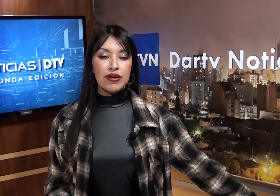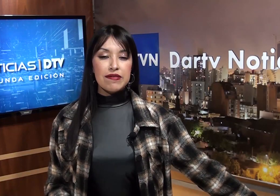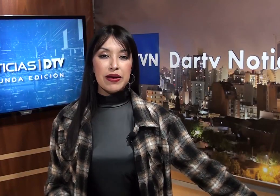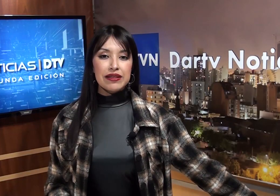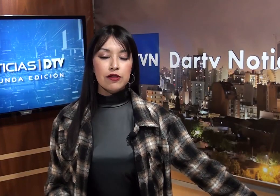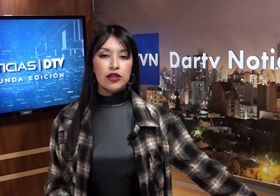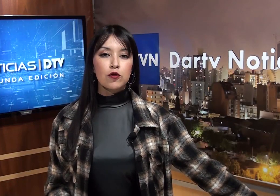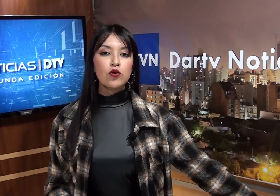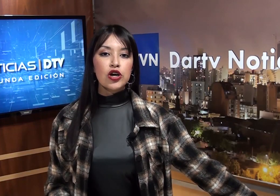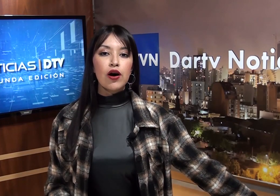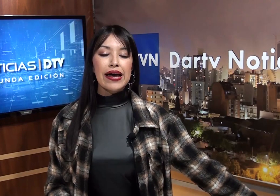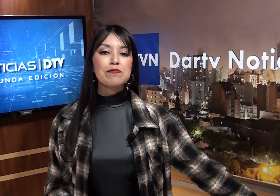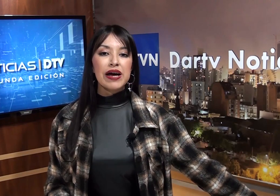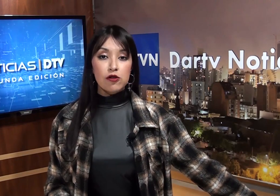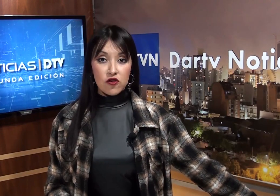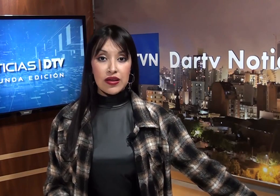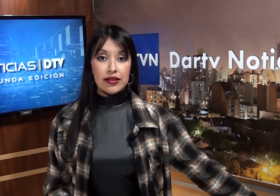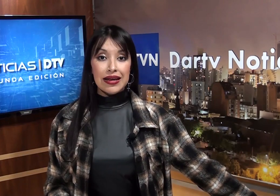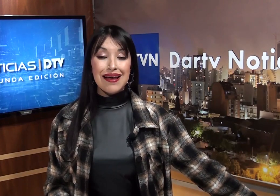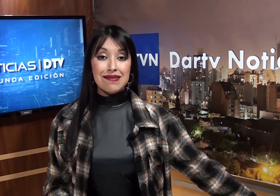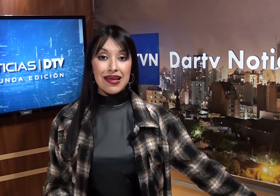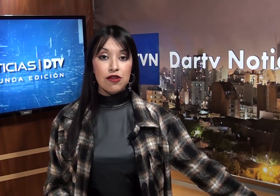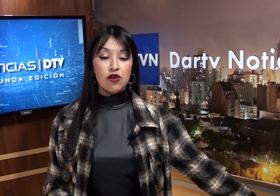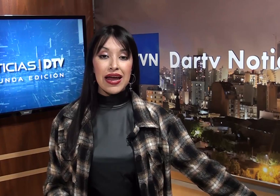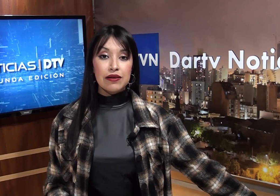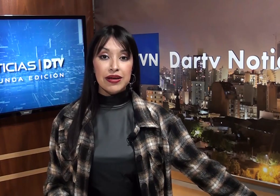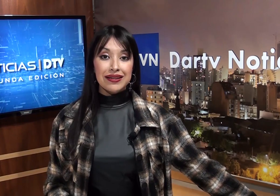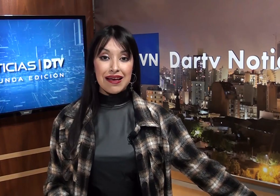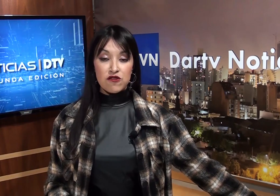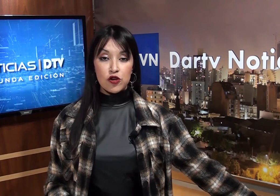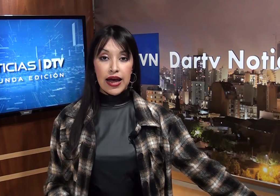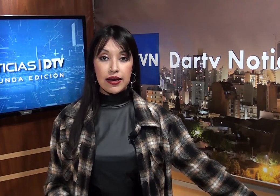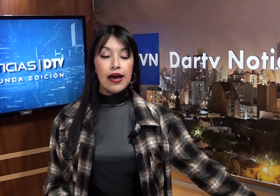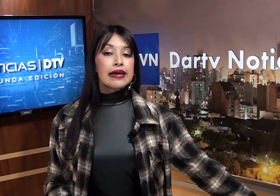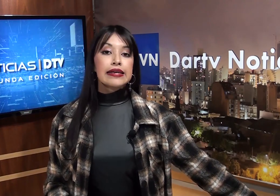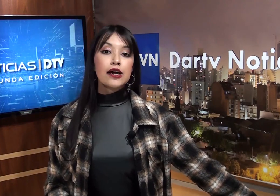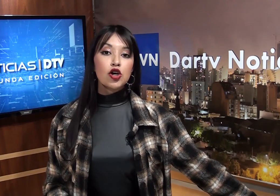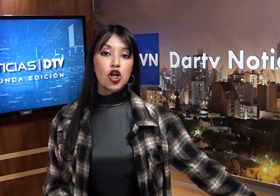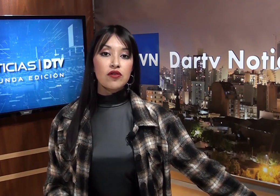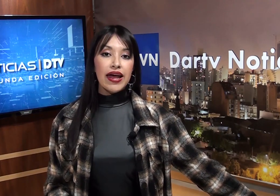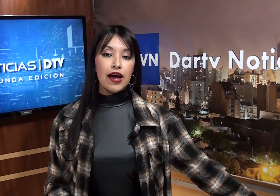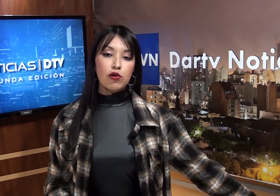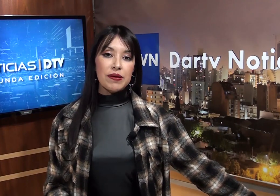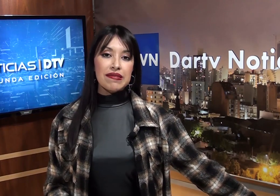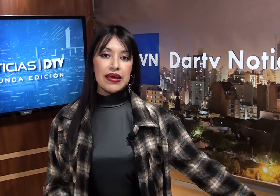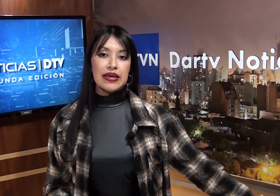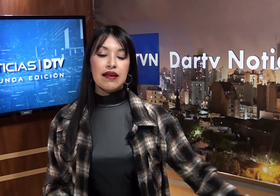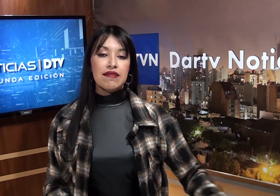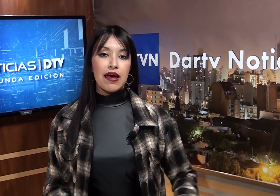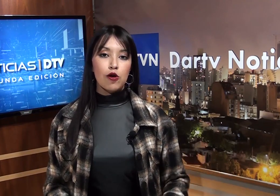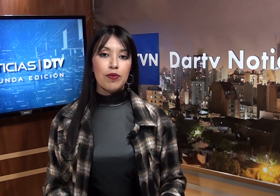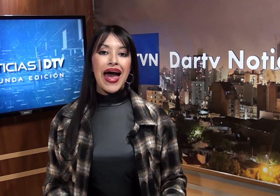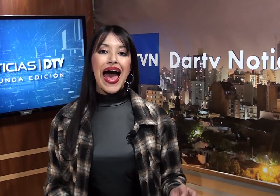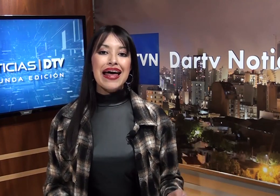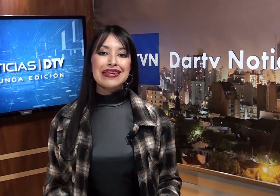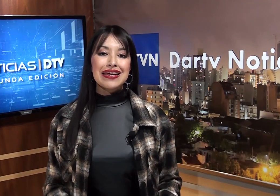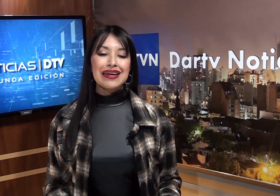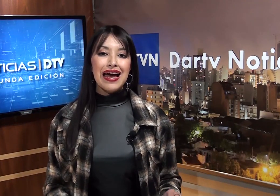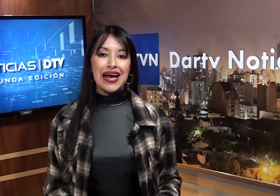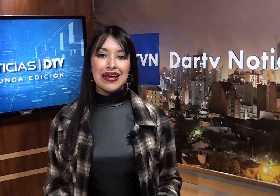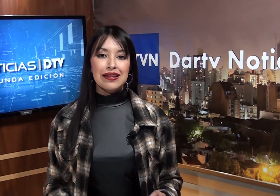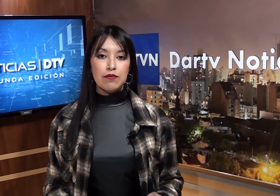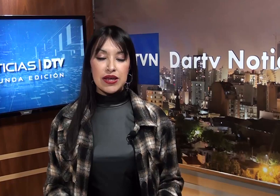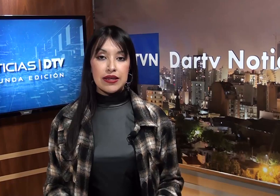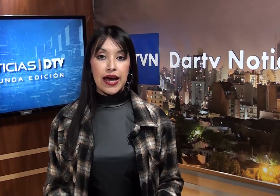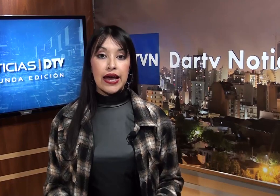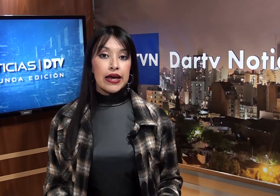Mañana jueves 22 de junio hay paro docente lanzado a nivel nacional y en Córdoba la UPC y el SADOP adhieren